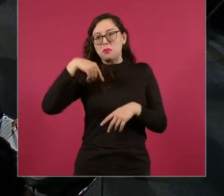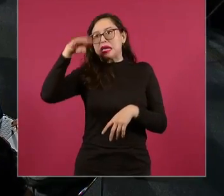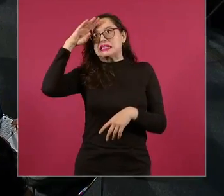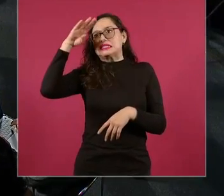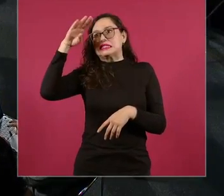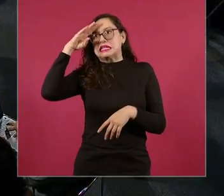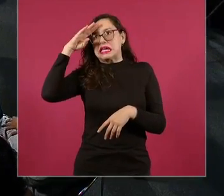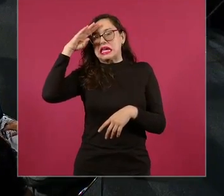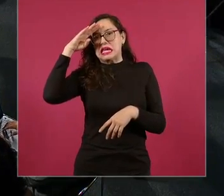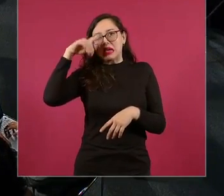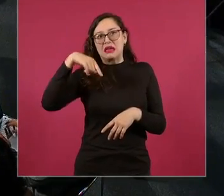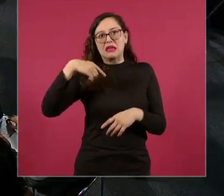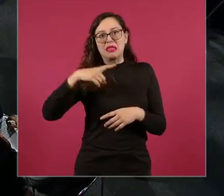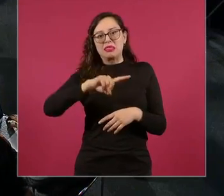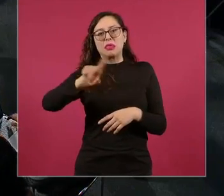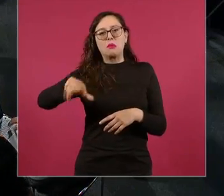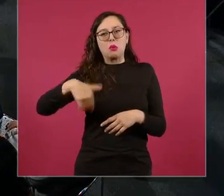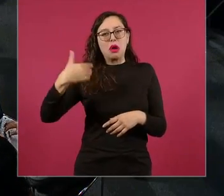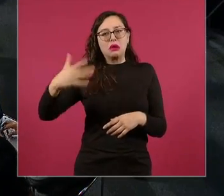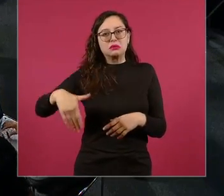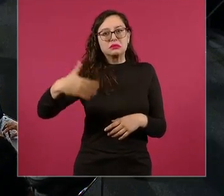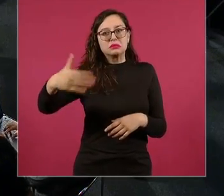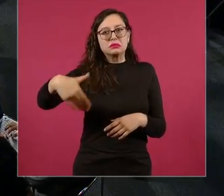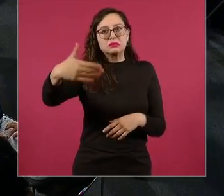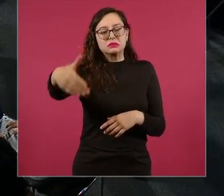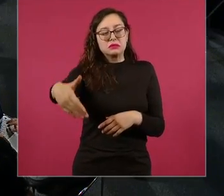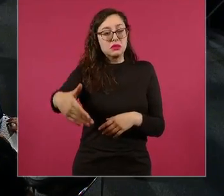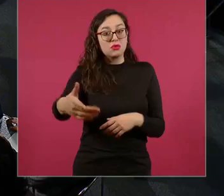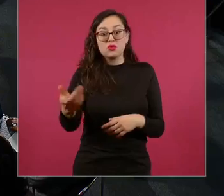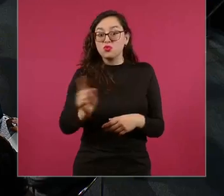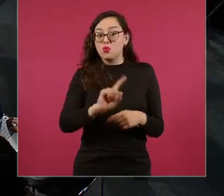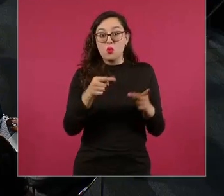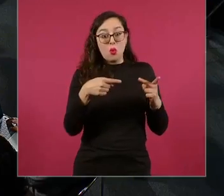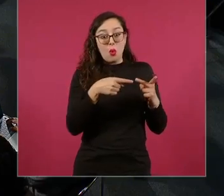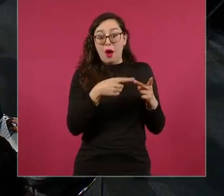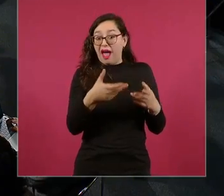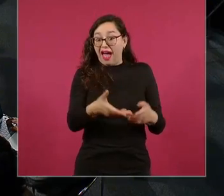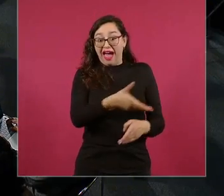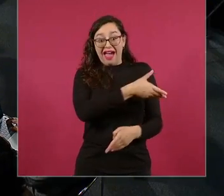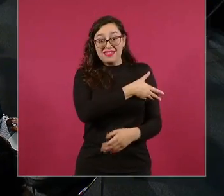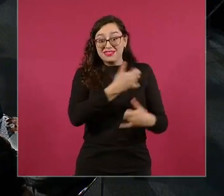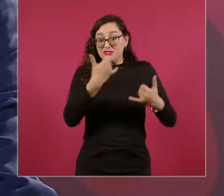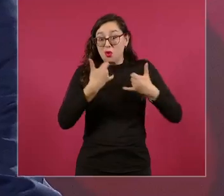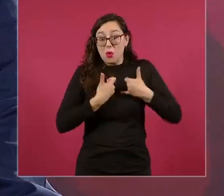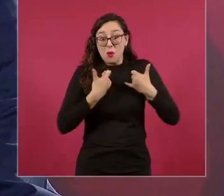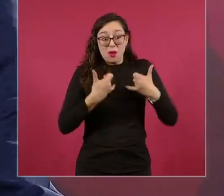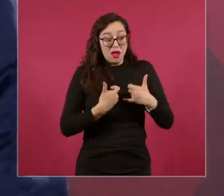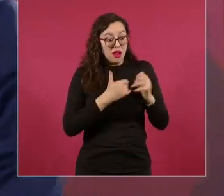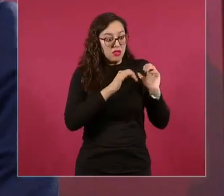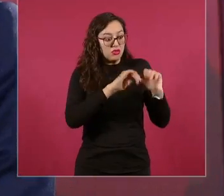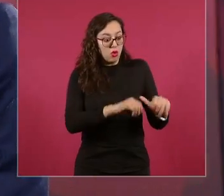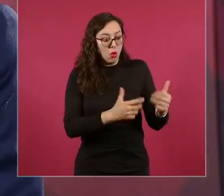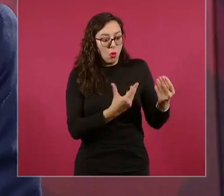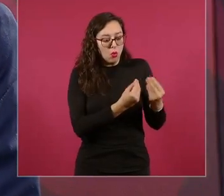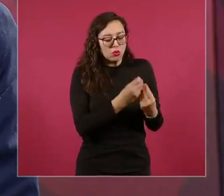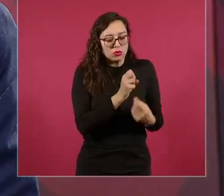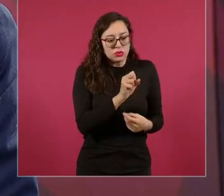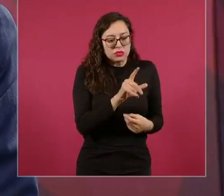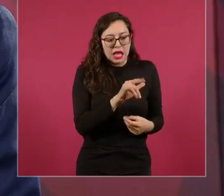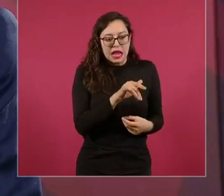Bueno, llegué a pensar y todavía no estoy